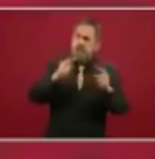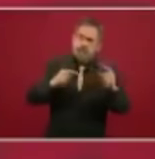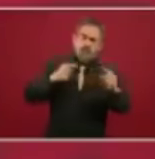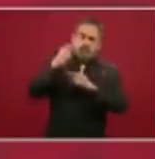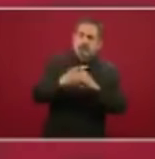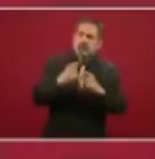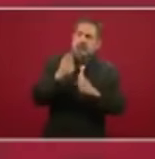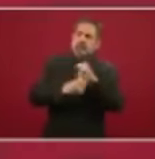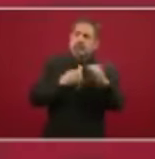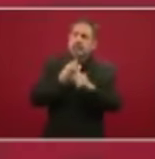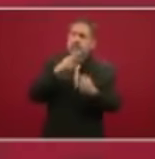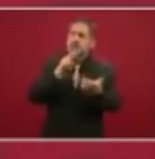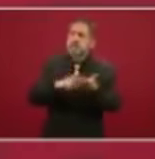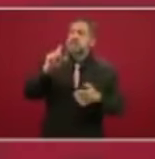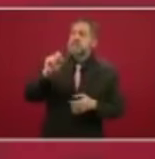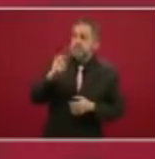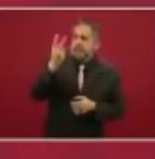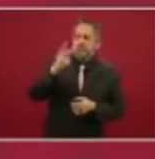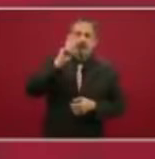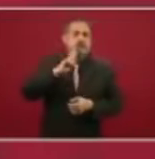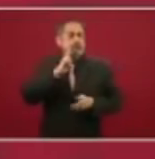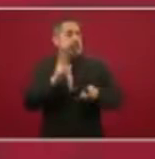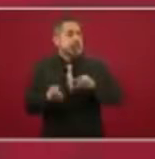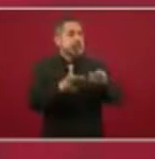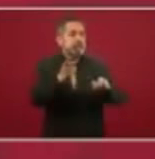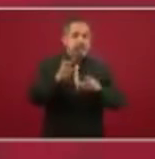el 22.